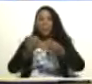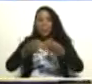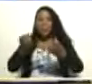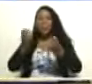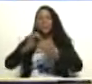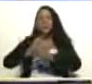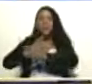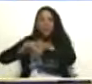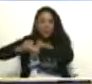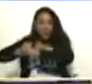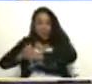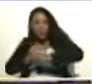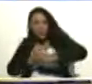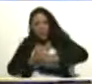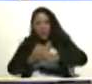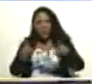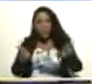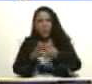pues. ¿Ah?